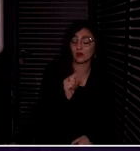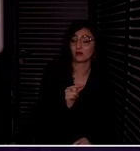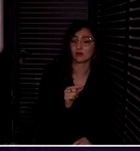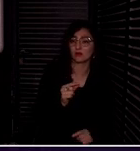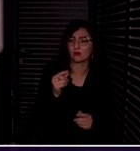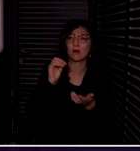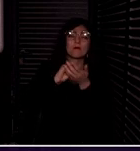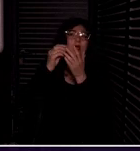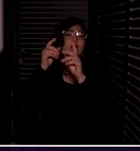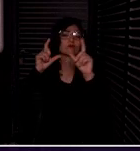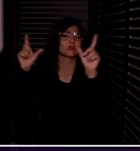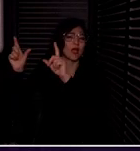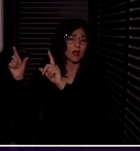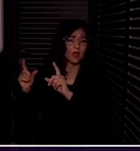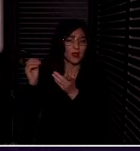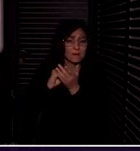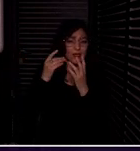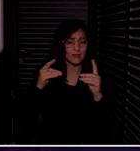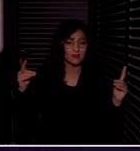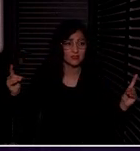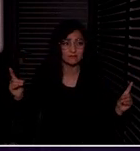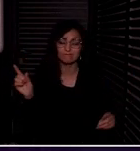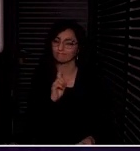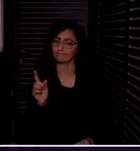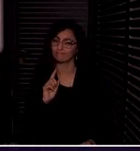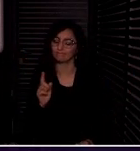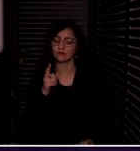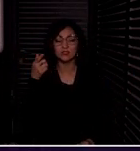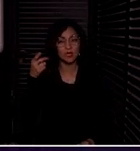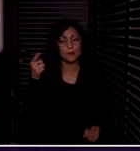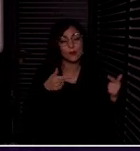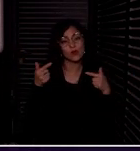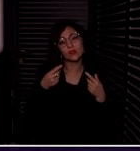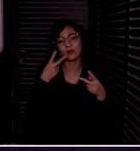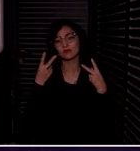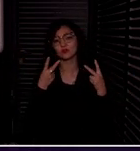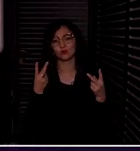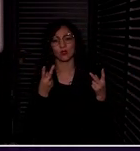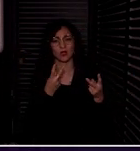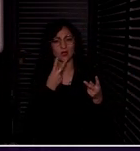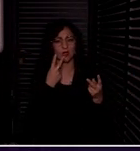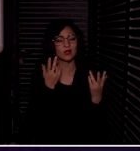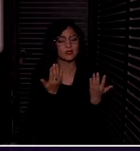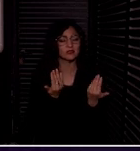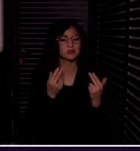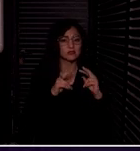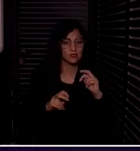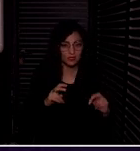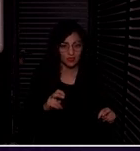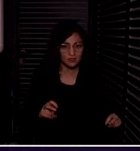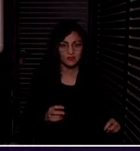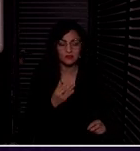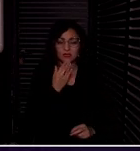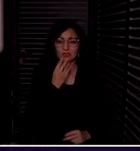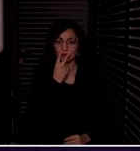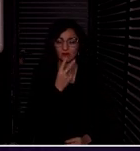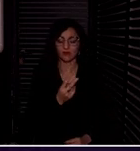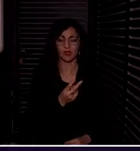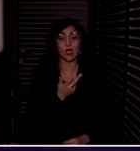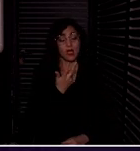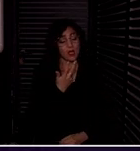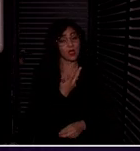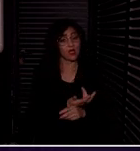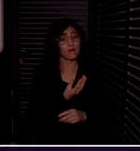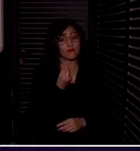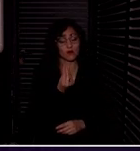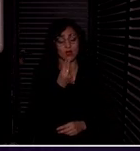No. O sea, hay que estudiar en el tema de la política audiovisual diversidad cuantitativa, diversidad cualitativa. Es bueno que haya muchos canales, no